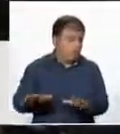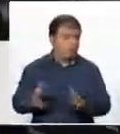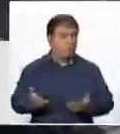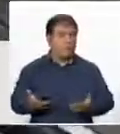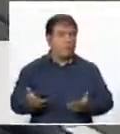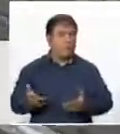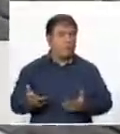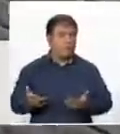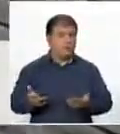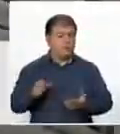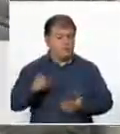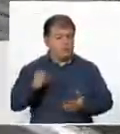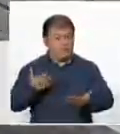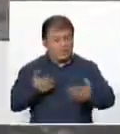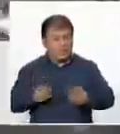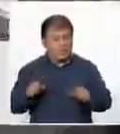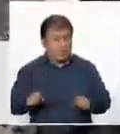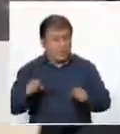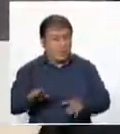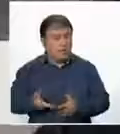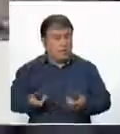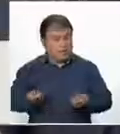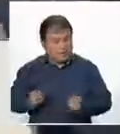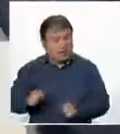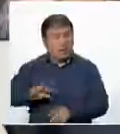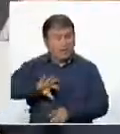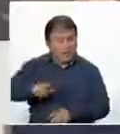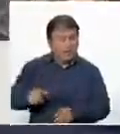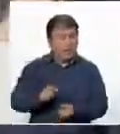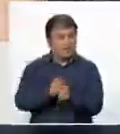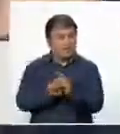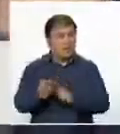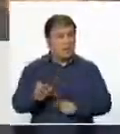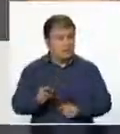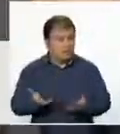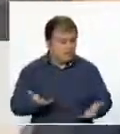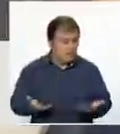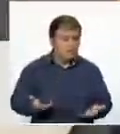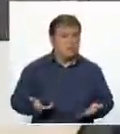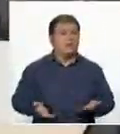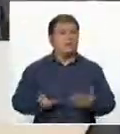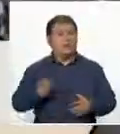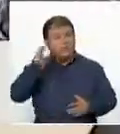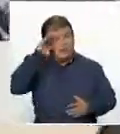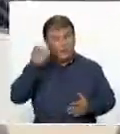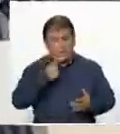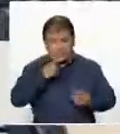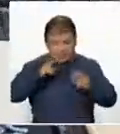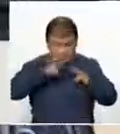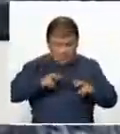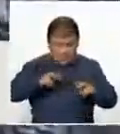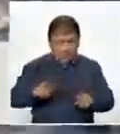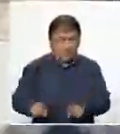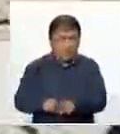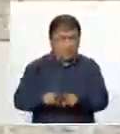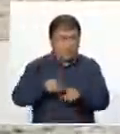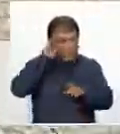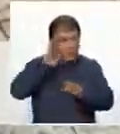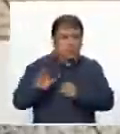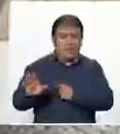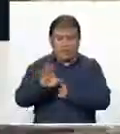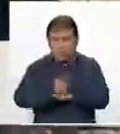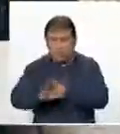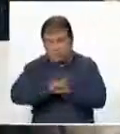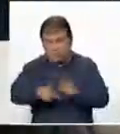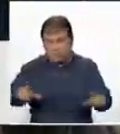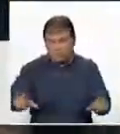algo que, o sea, sí está dentro de las posibilidades. Igual la policía viene encargándose tanto del lugar, tanto de lo que ha ocurrido,